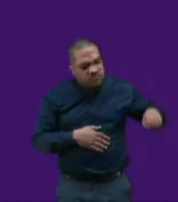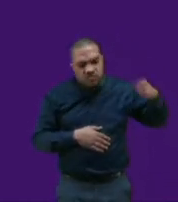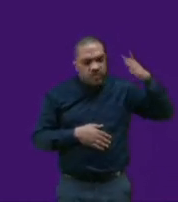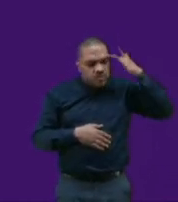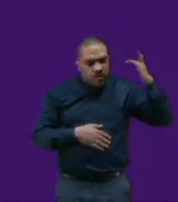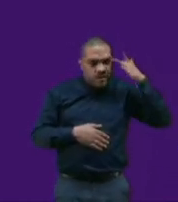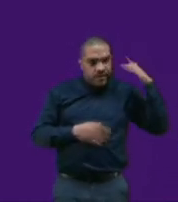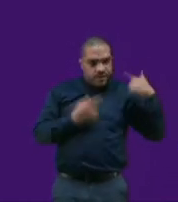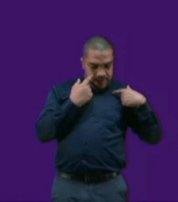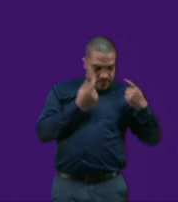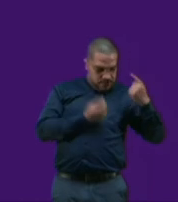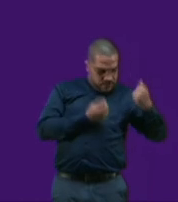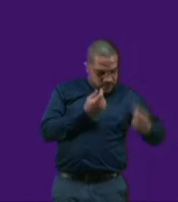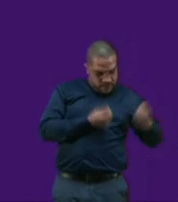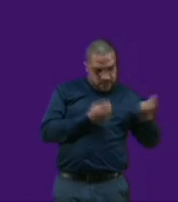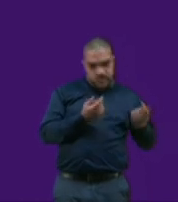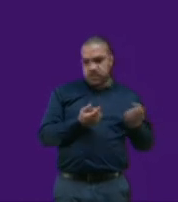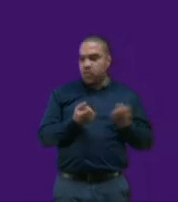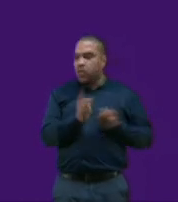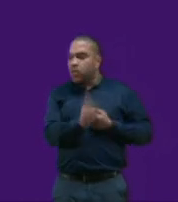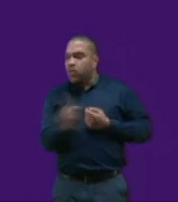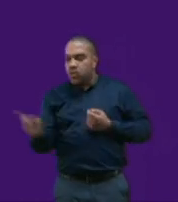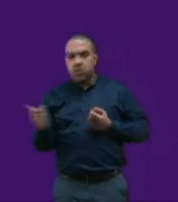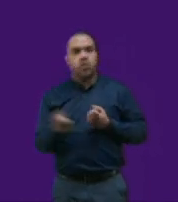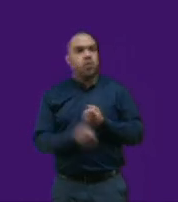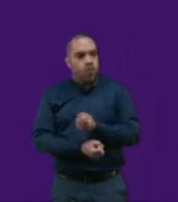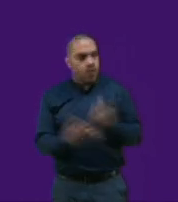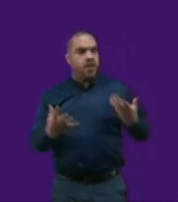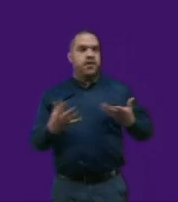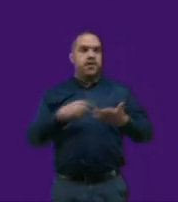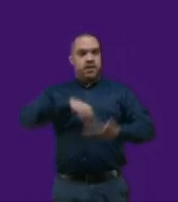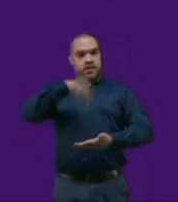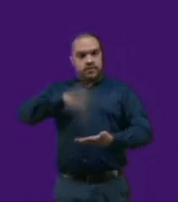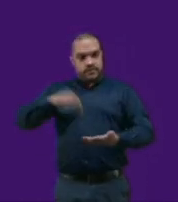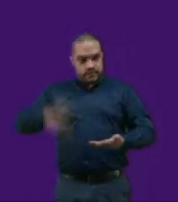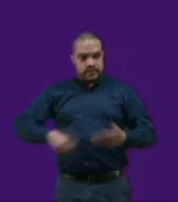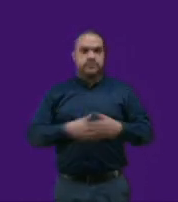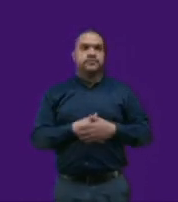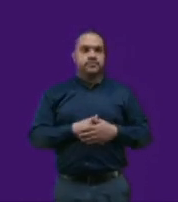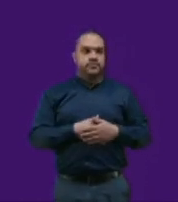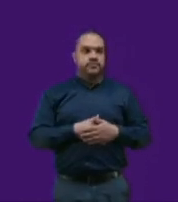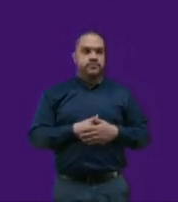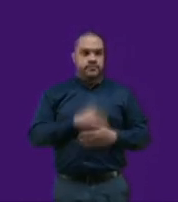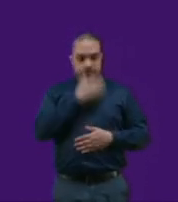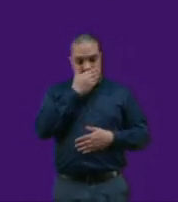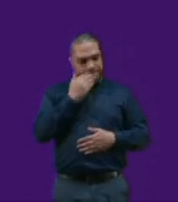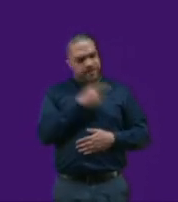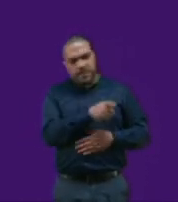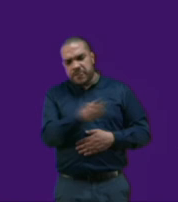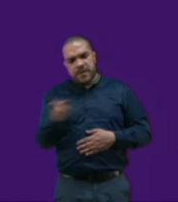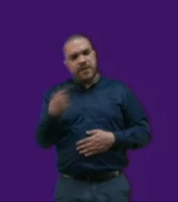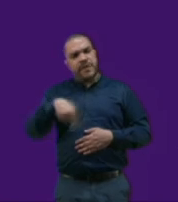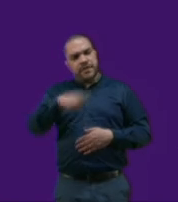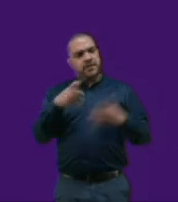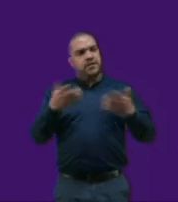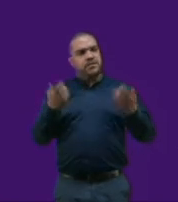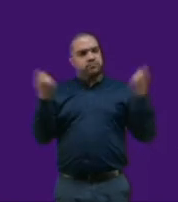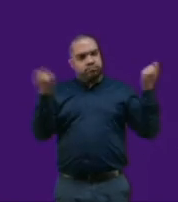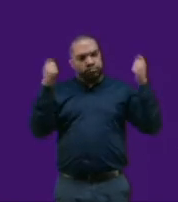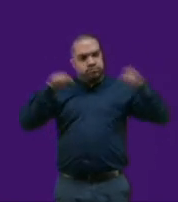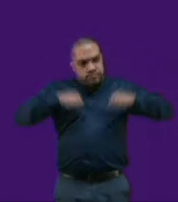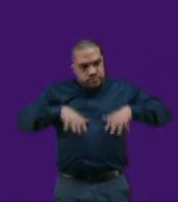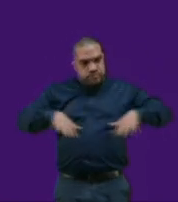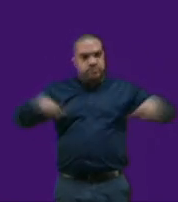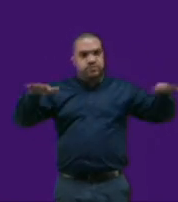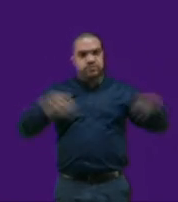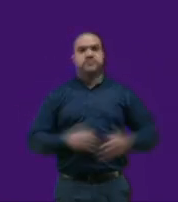cálculos de cuántas personas quiere contratar, tiene unos cálculos de cuánto marketing quiere gastar y de alguna